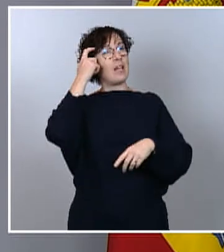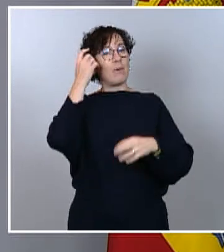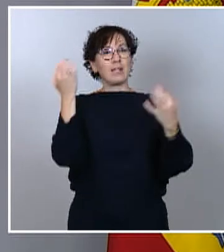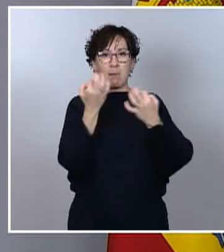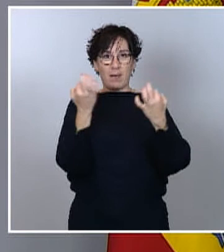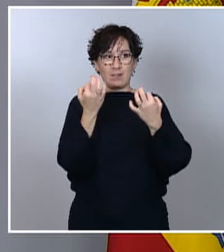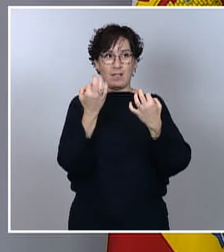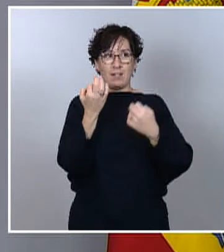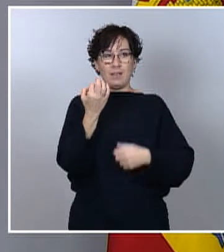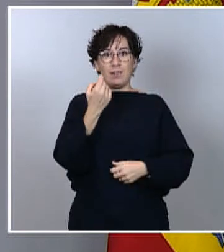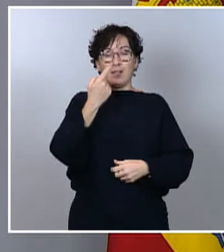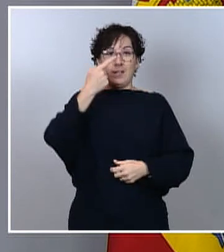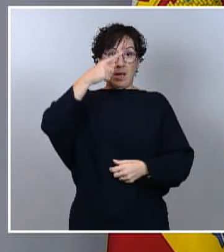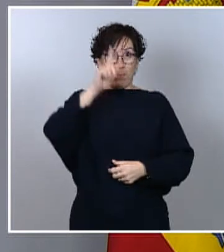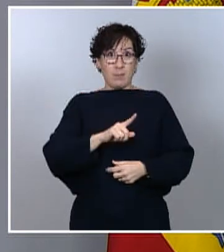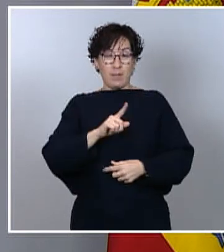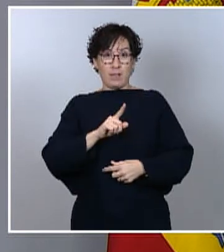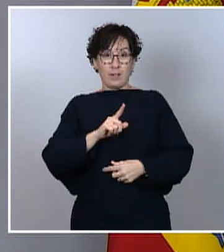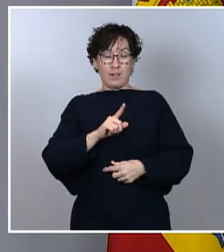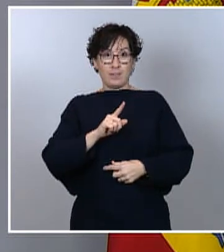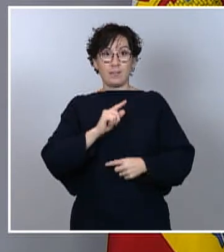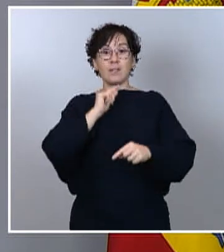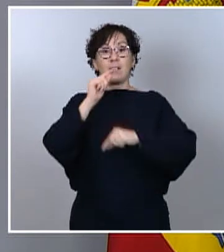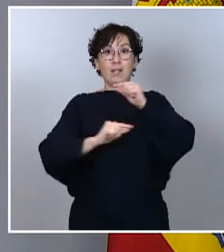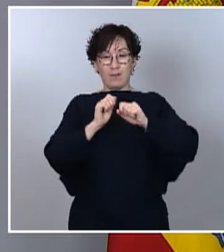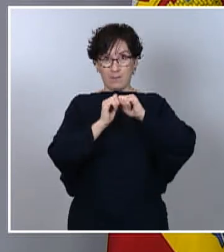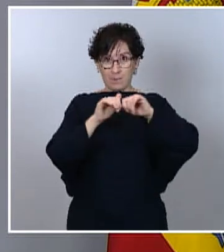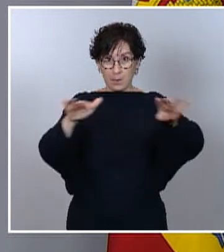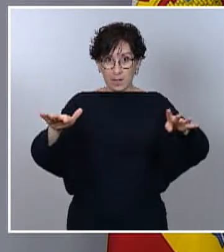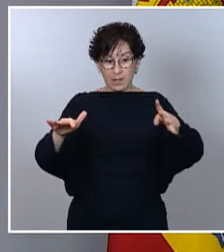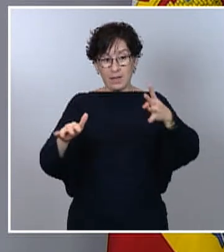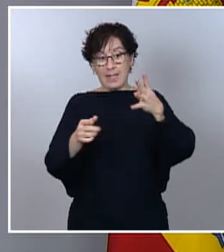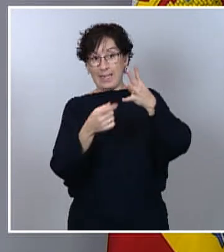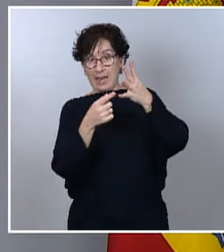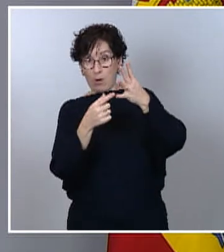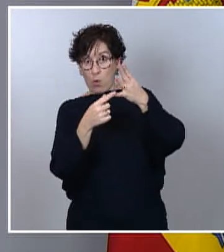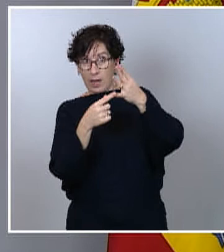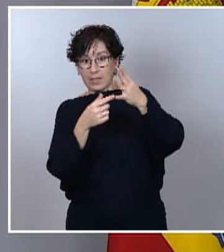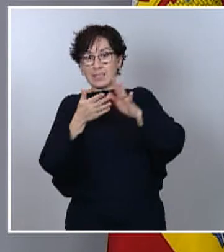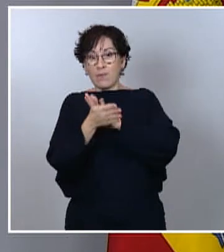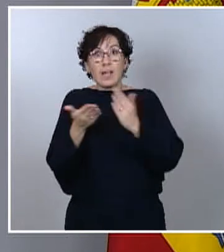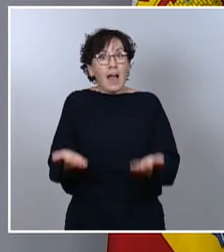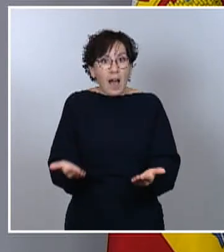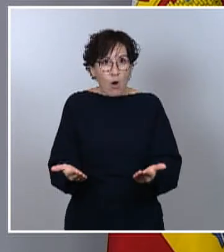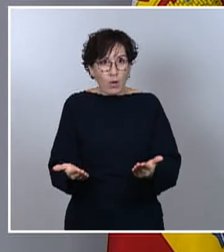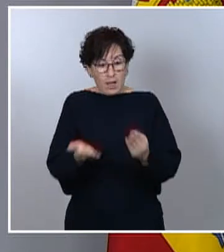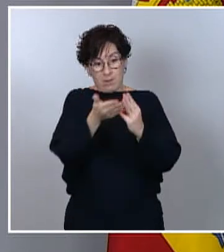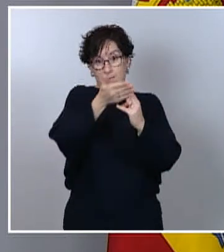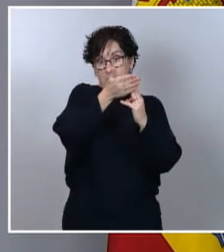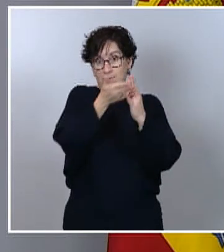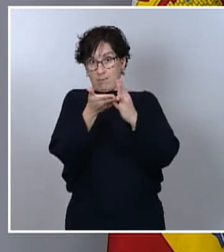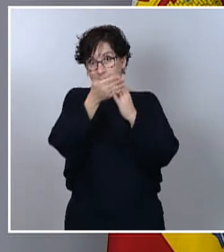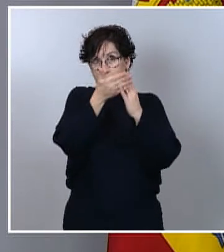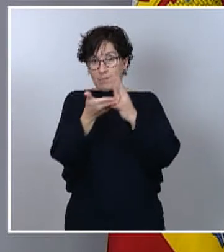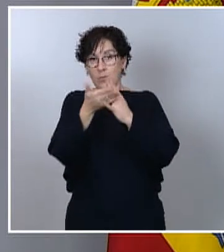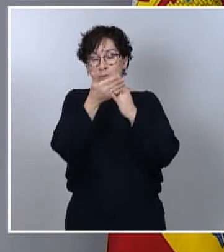y la 4ª ronda es representativa de lo que está ocurriendo hasta hoy, con eso podemos más o menos, es el mejor estimador